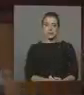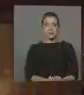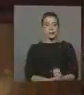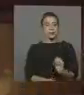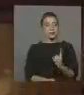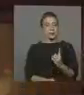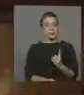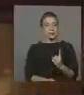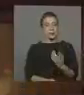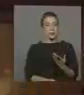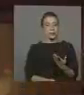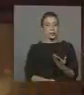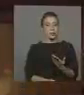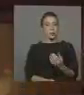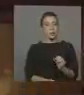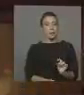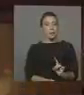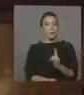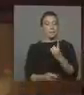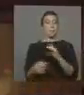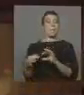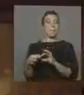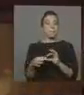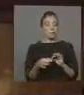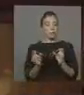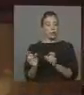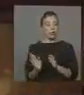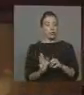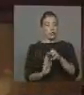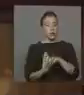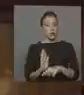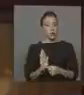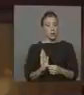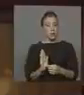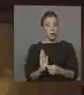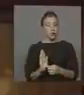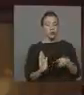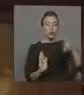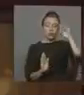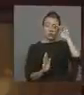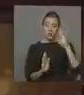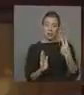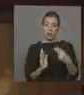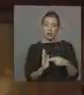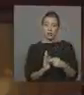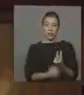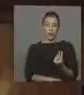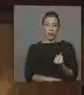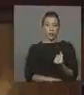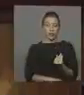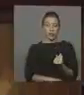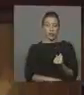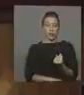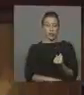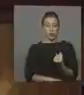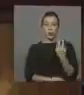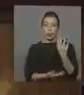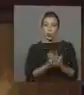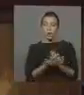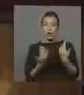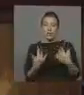Primero, que tratándose de la primera causal que regula el proyecto, se sabe que el año 2012